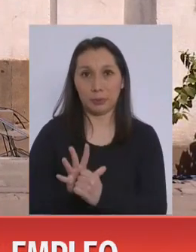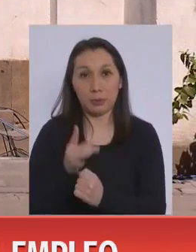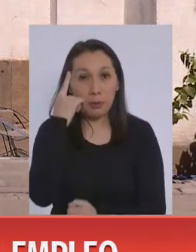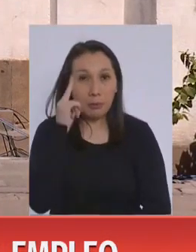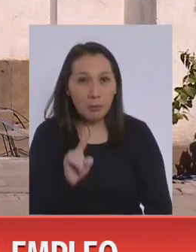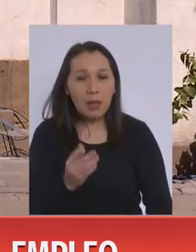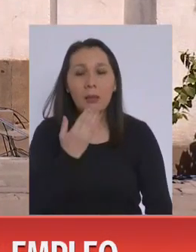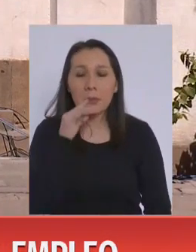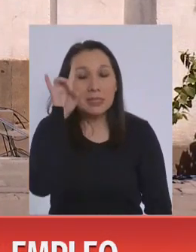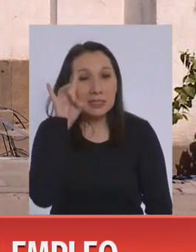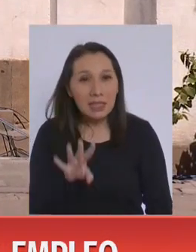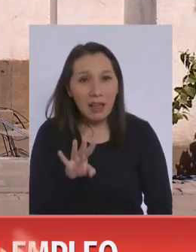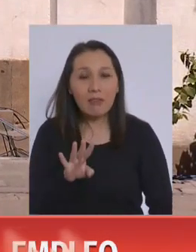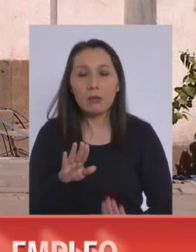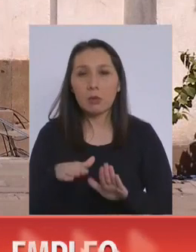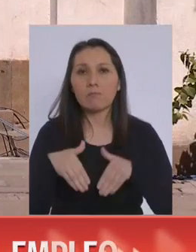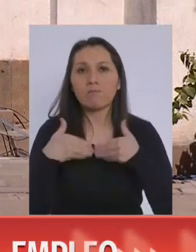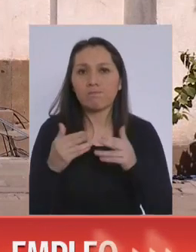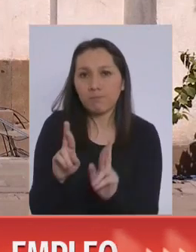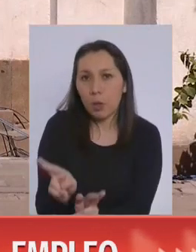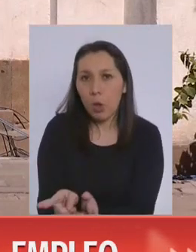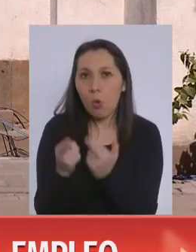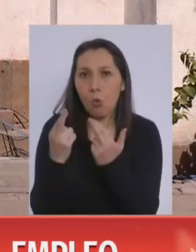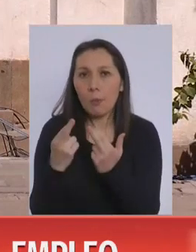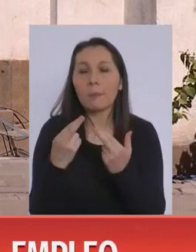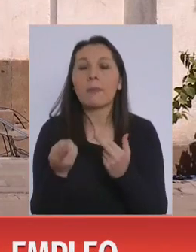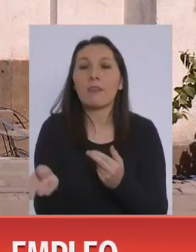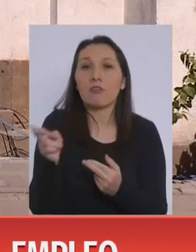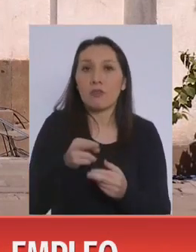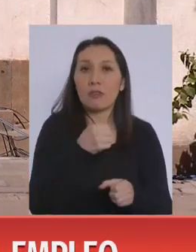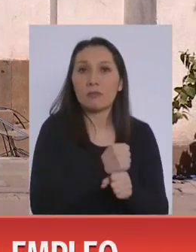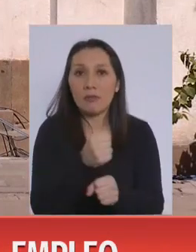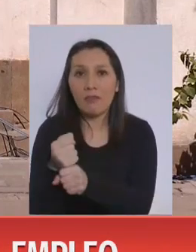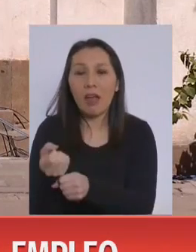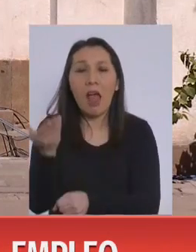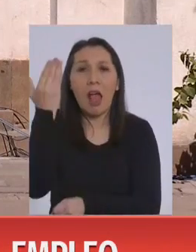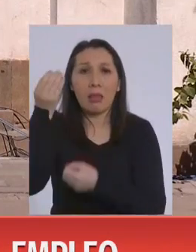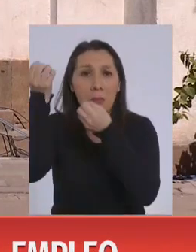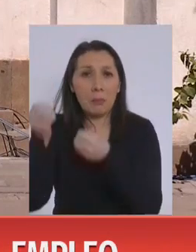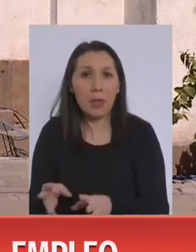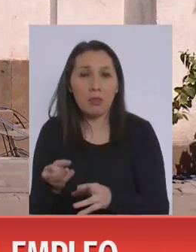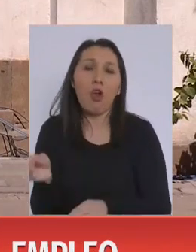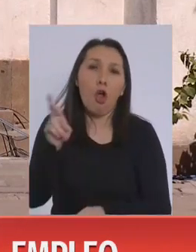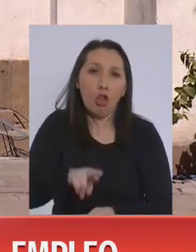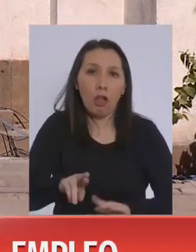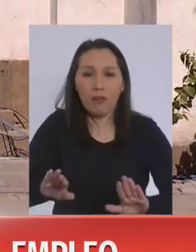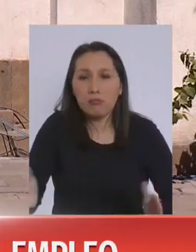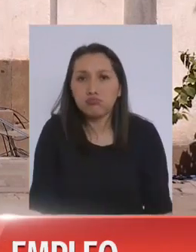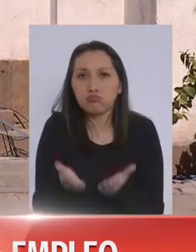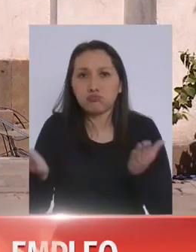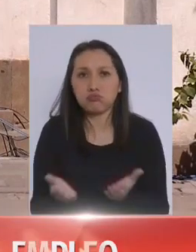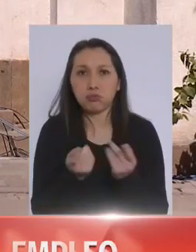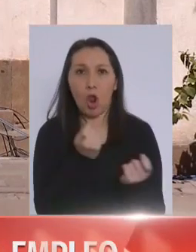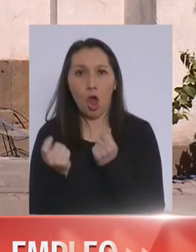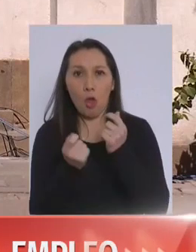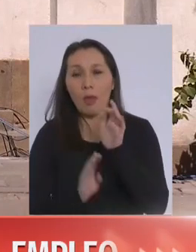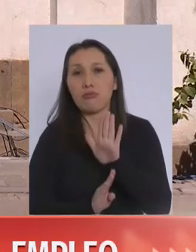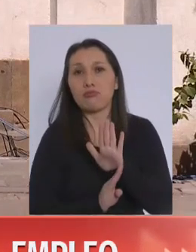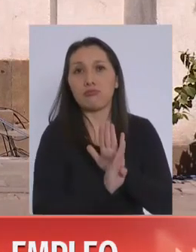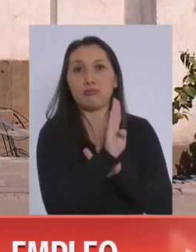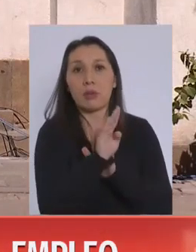sabemos que la creación y recuperación de los empleos perdidos, la reactivación de nuestra economía,